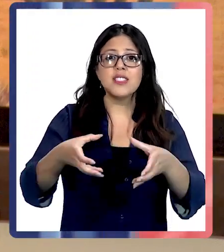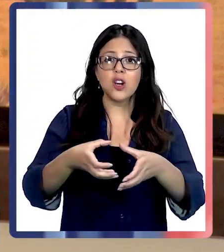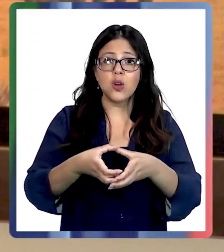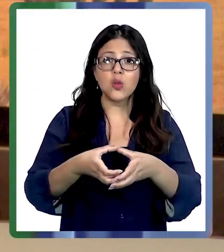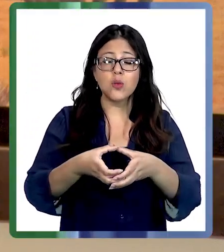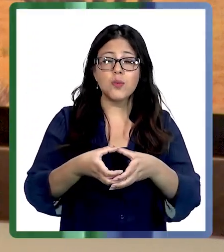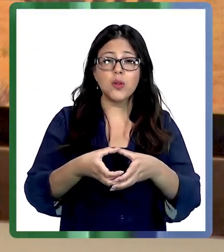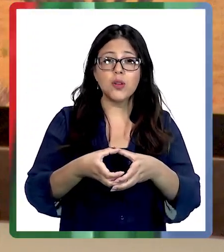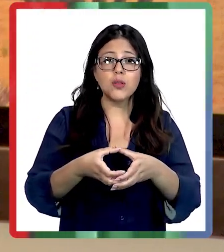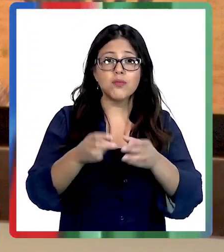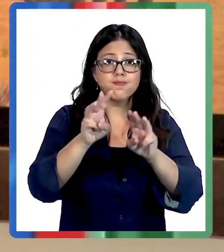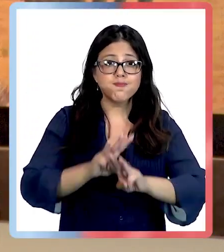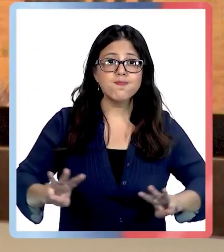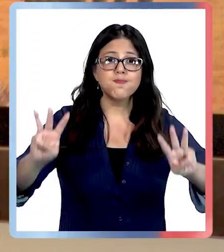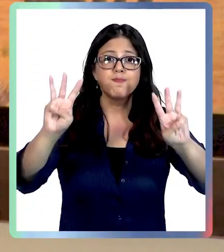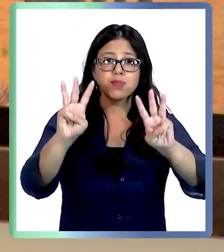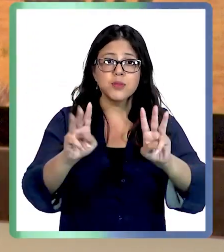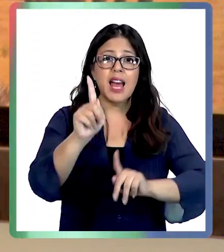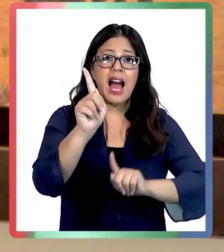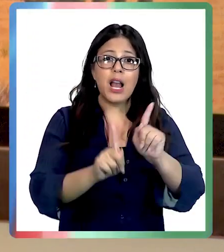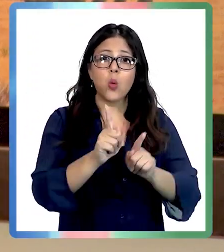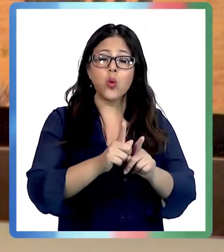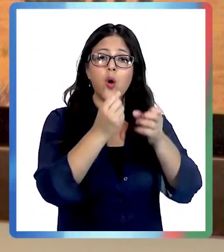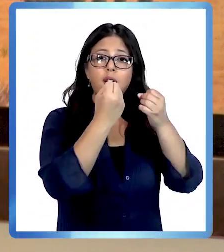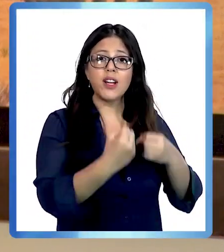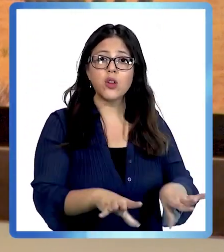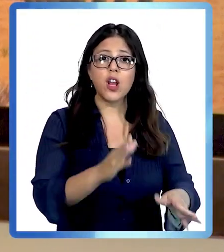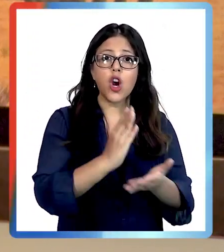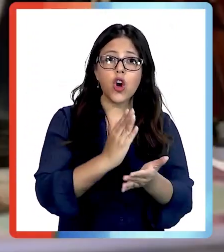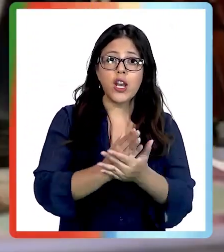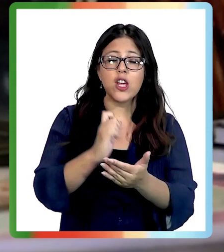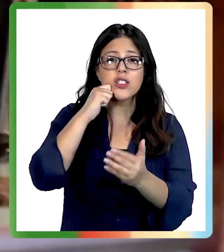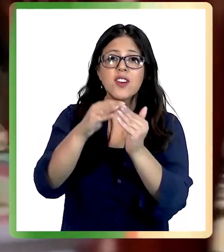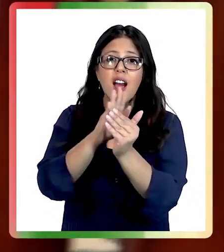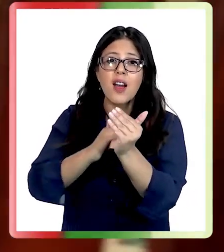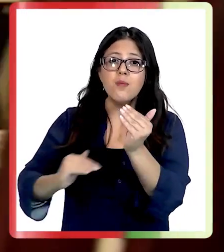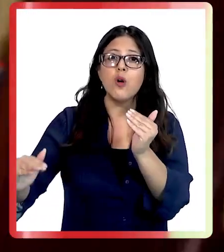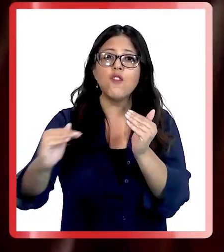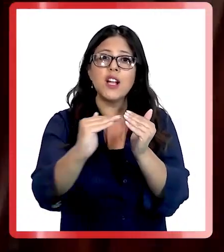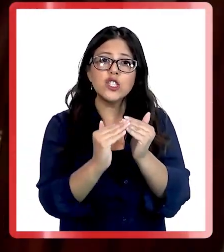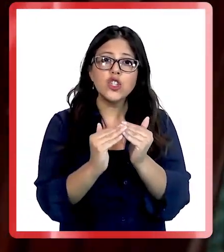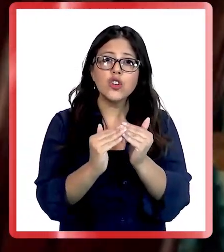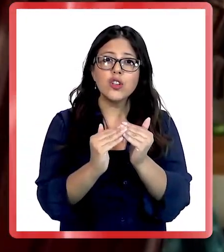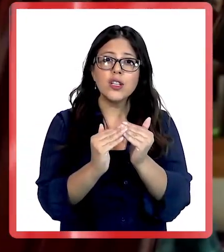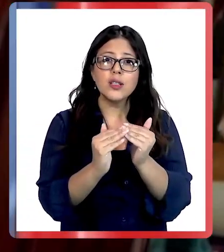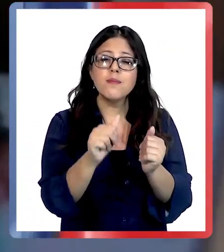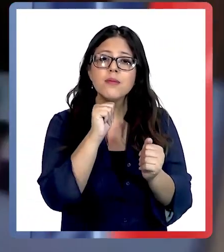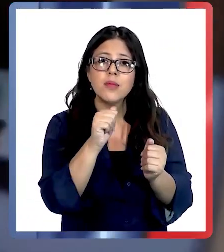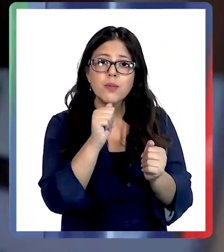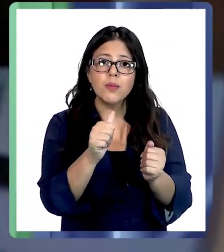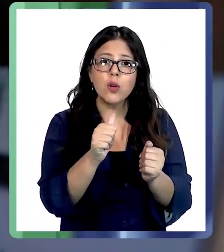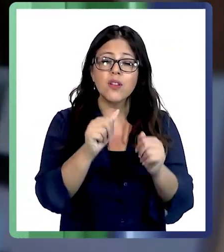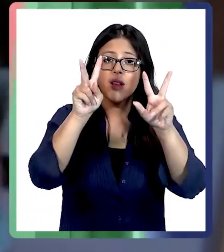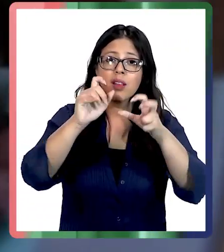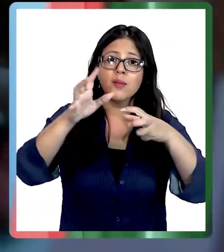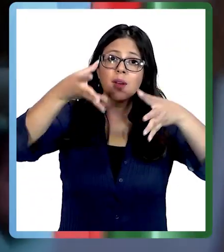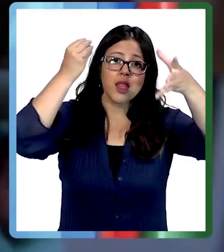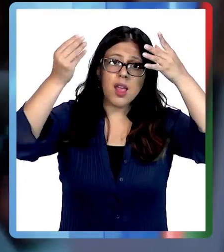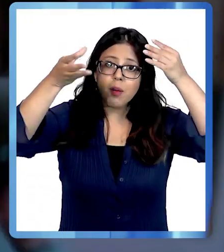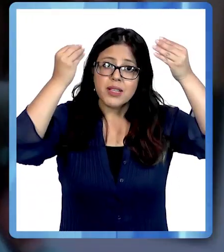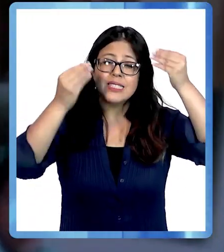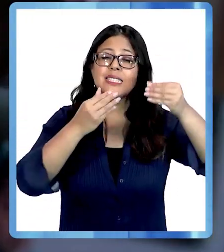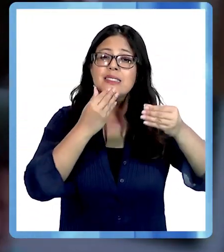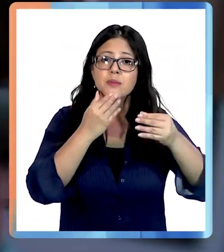mucho en las poblaciones con mayores desventajas los temas de aprendizajes también Vimos una pérdida de aprendizajes